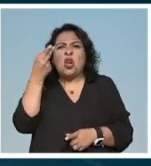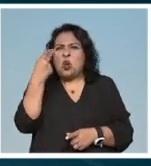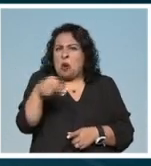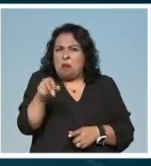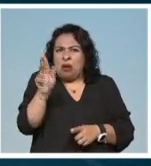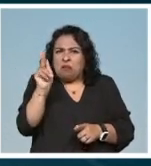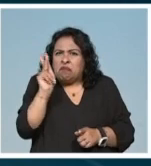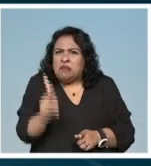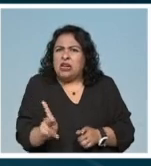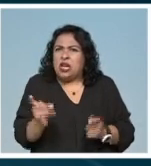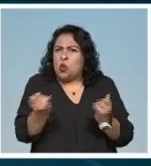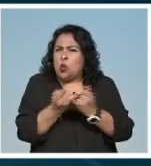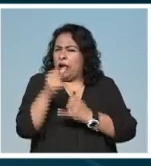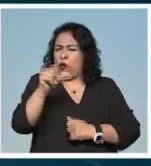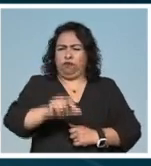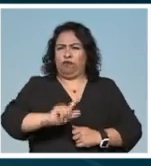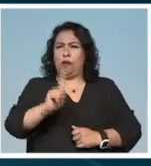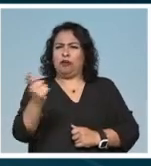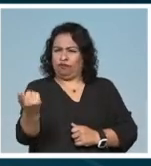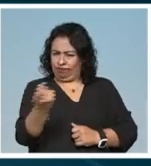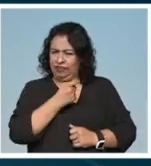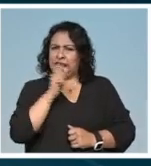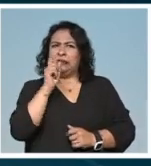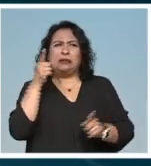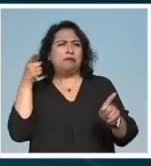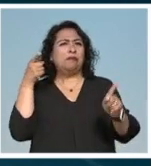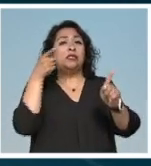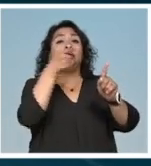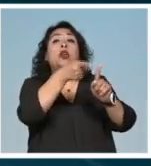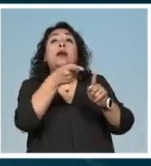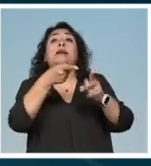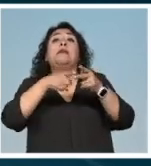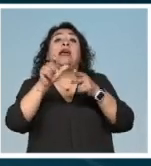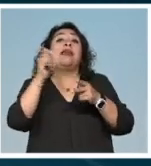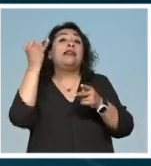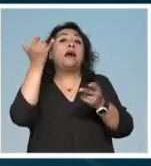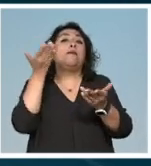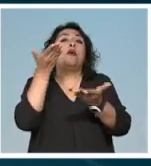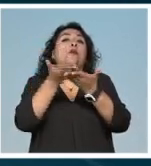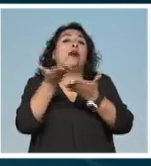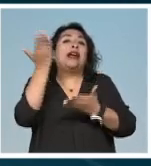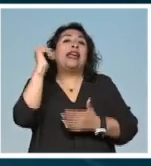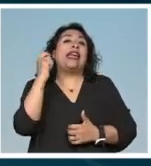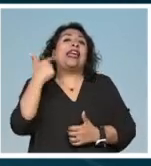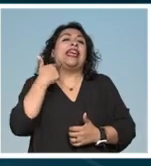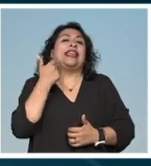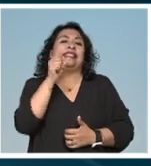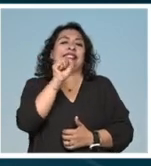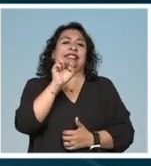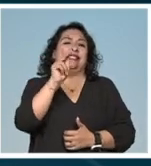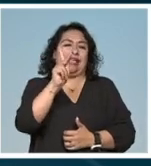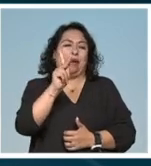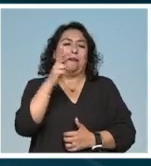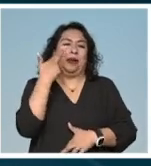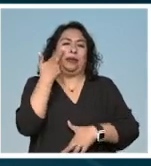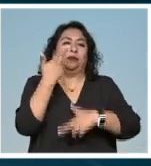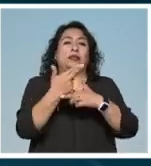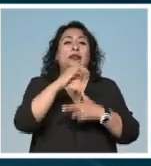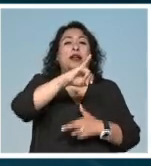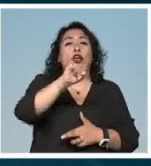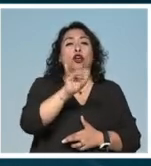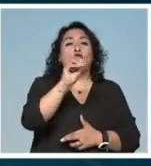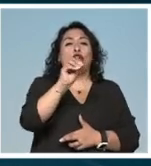la identifica, pero sí su identidad y misión, nació por iniciativa del entonces secretario de Educación Pública, José